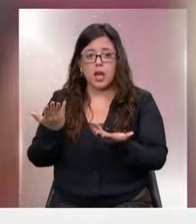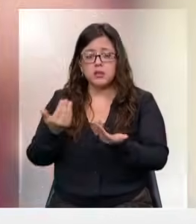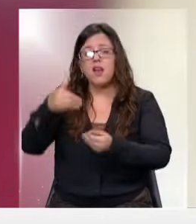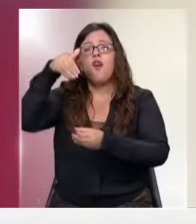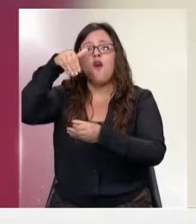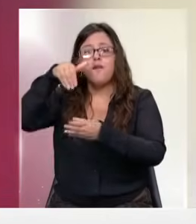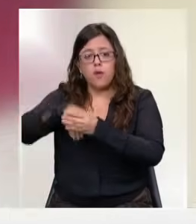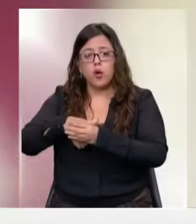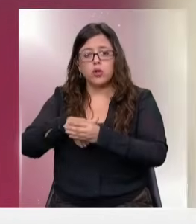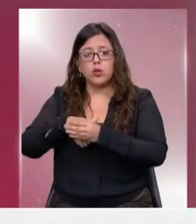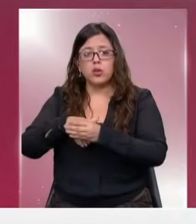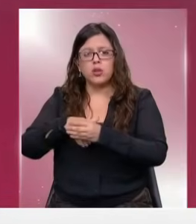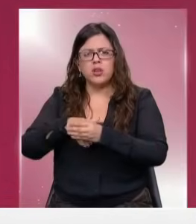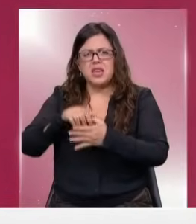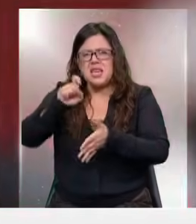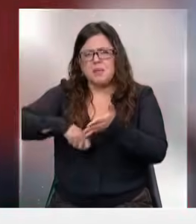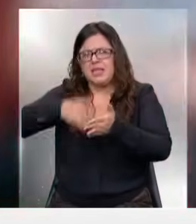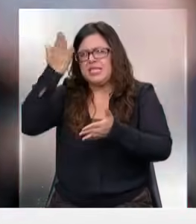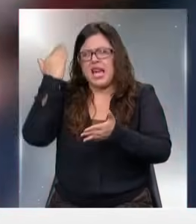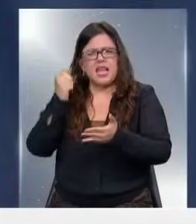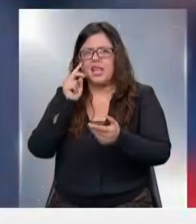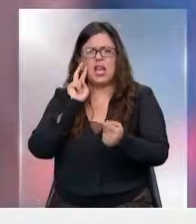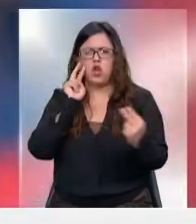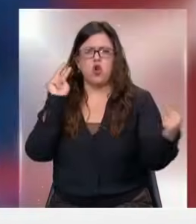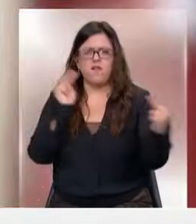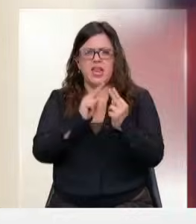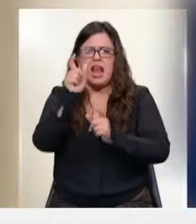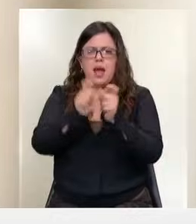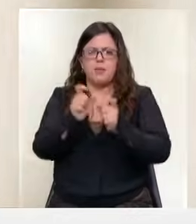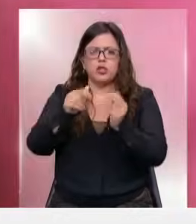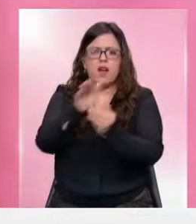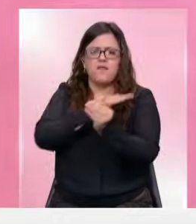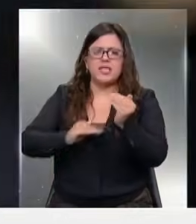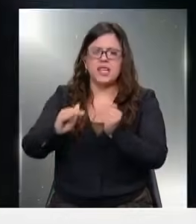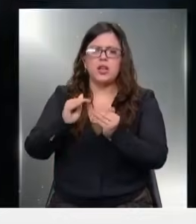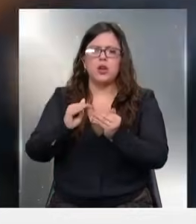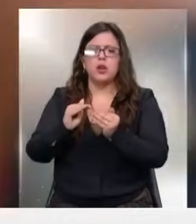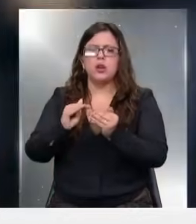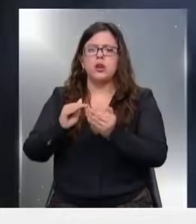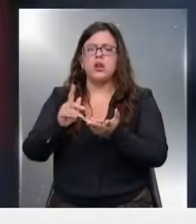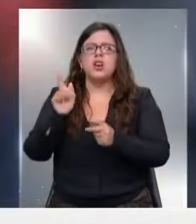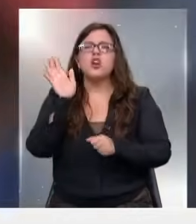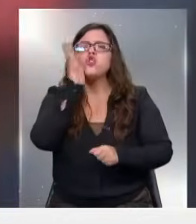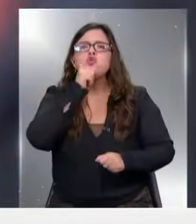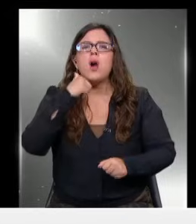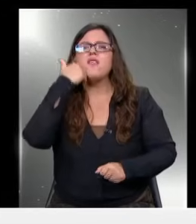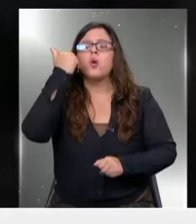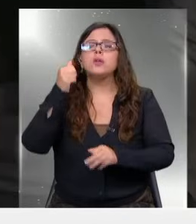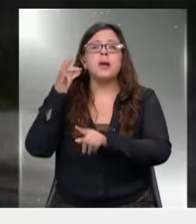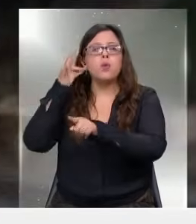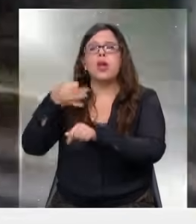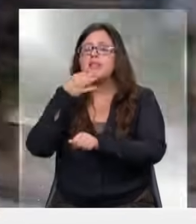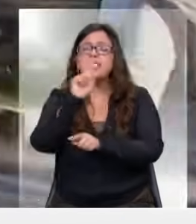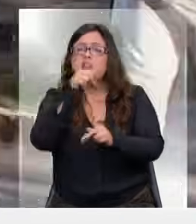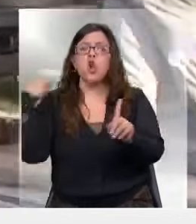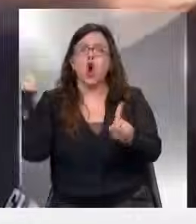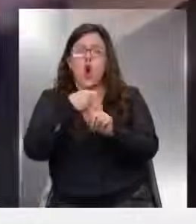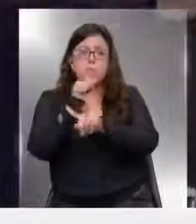se encontraba cara a cara con los vecinos. ¡No los golpes! ¡No los golpes!